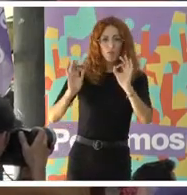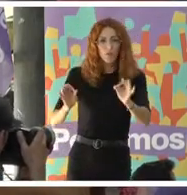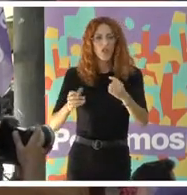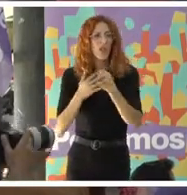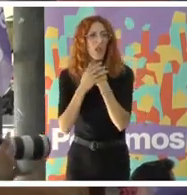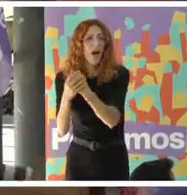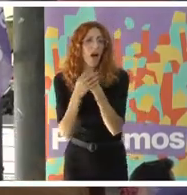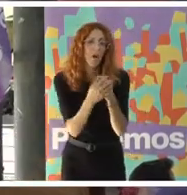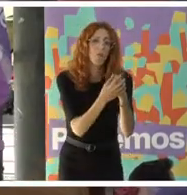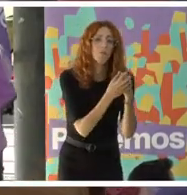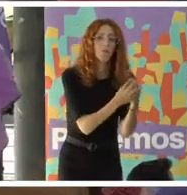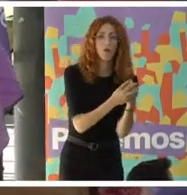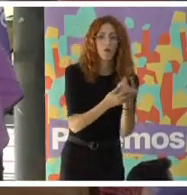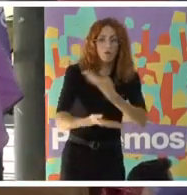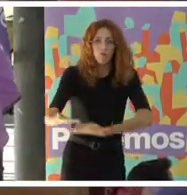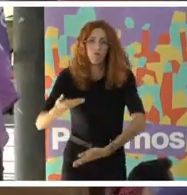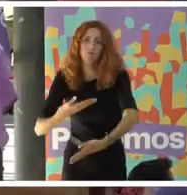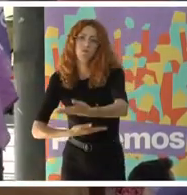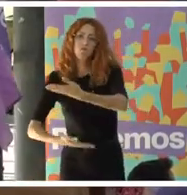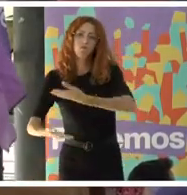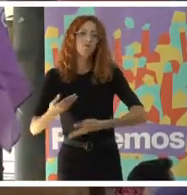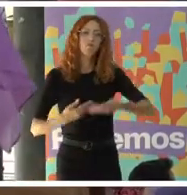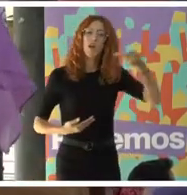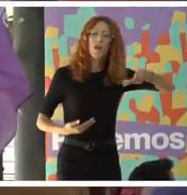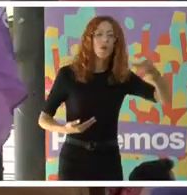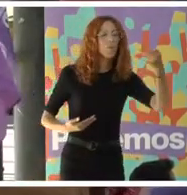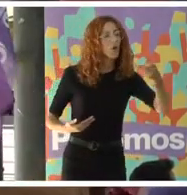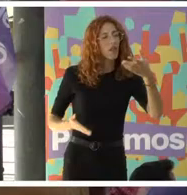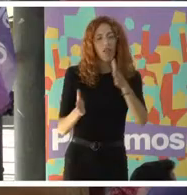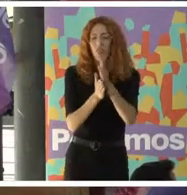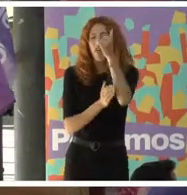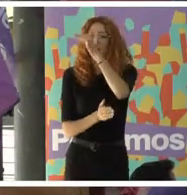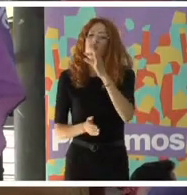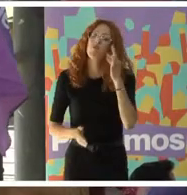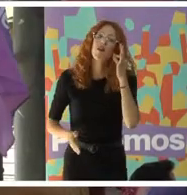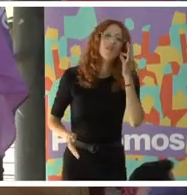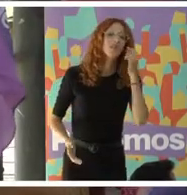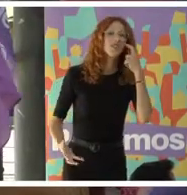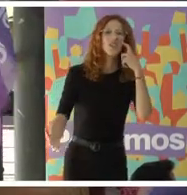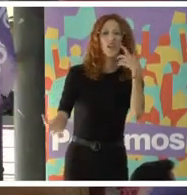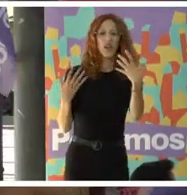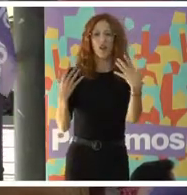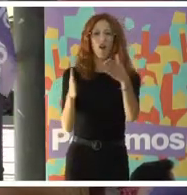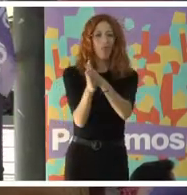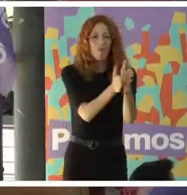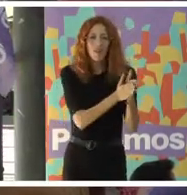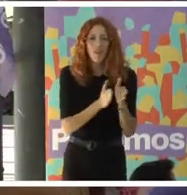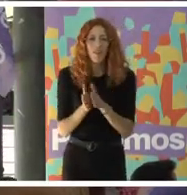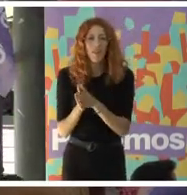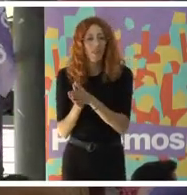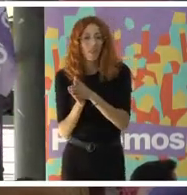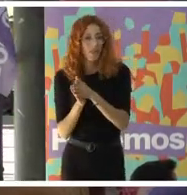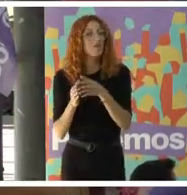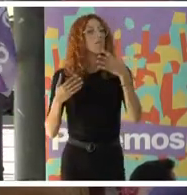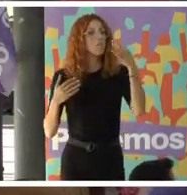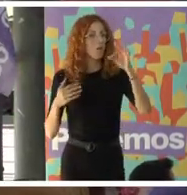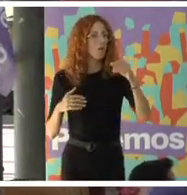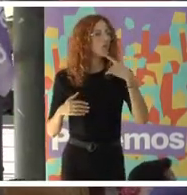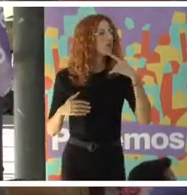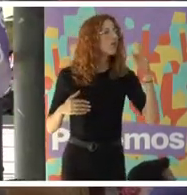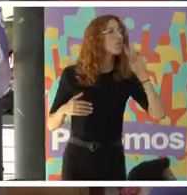de apoyo mutuo, qué importantes, compañeros y compañeras. ¿Cómo se nota ahí la militancia de Podemos?